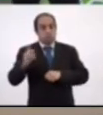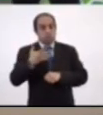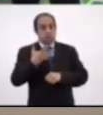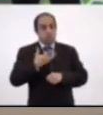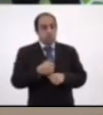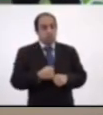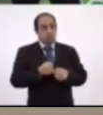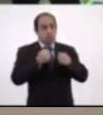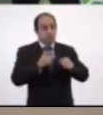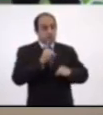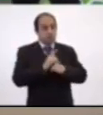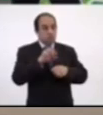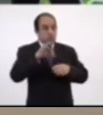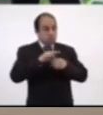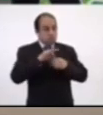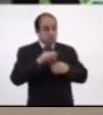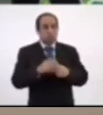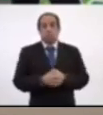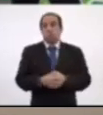para la elección.